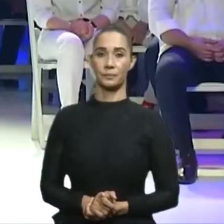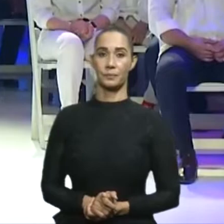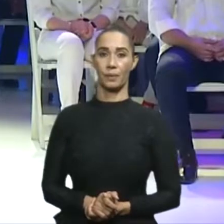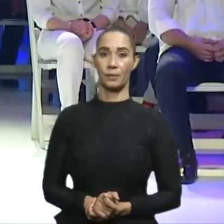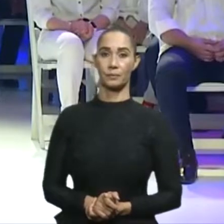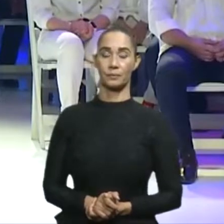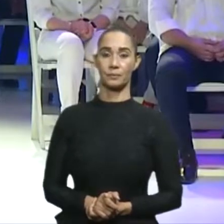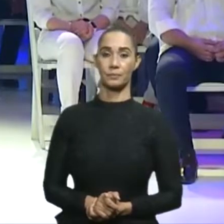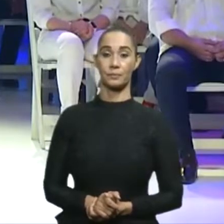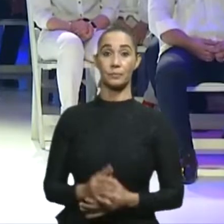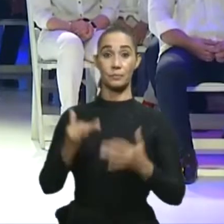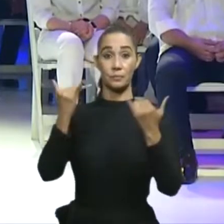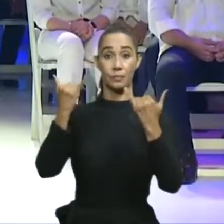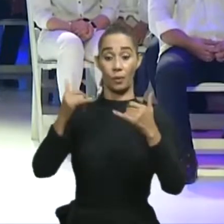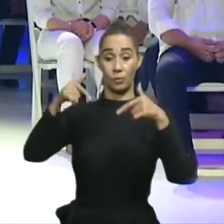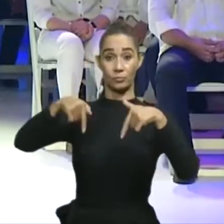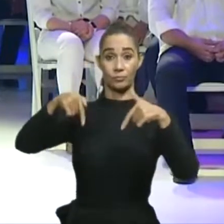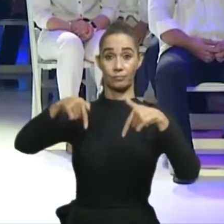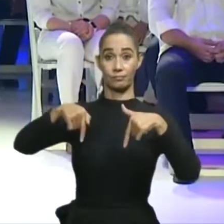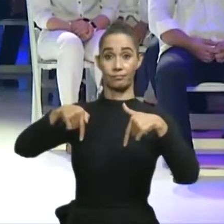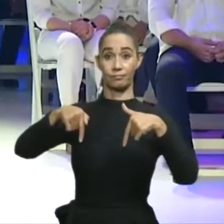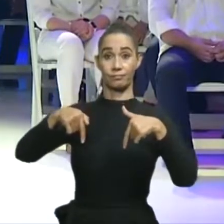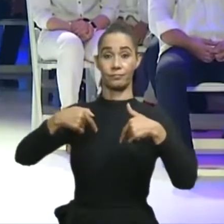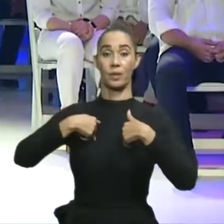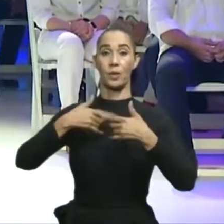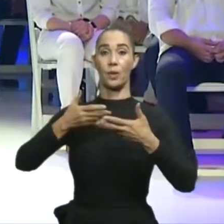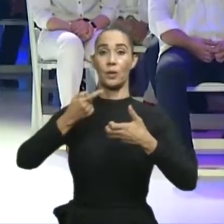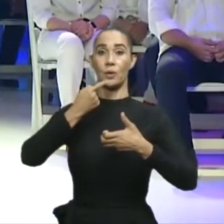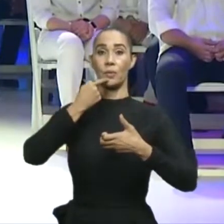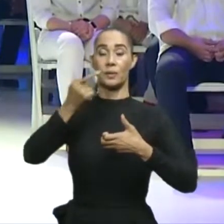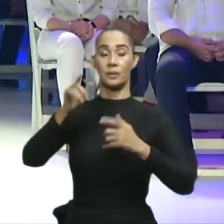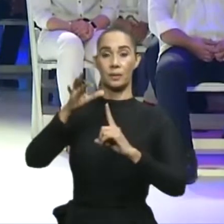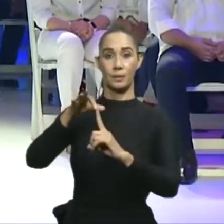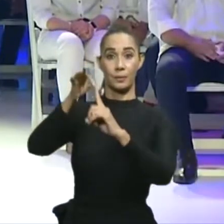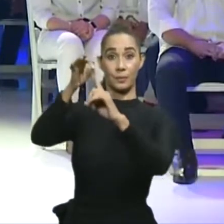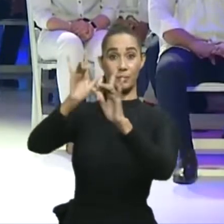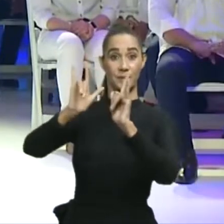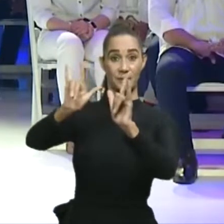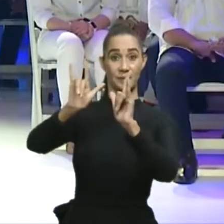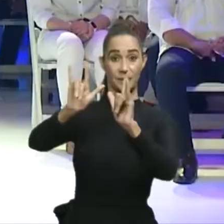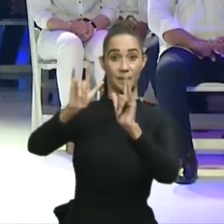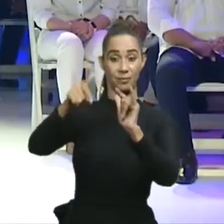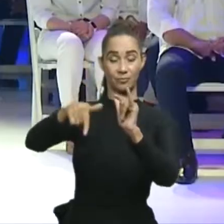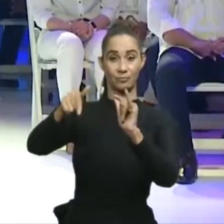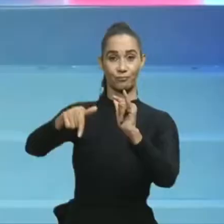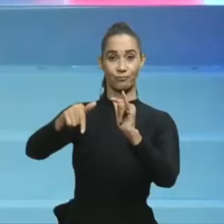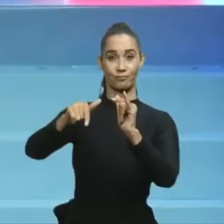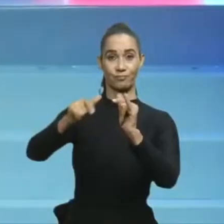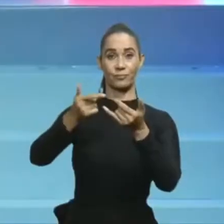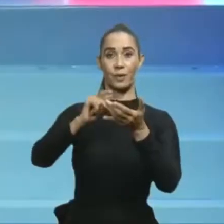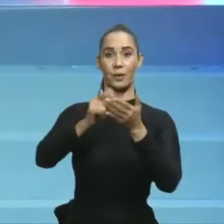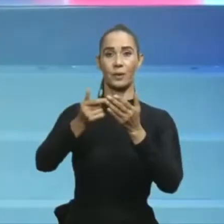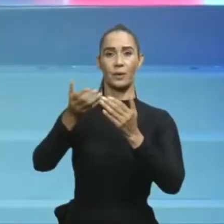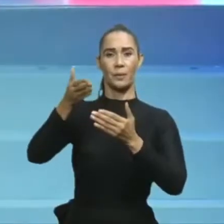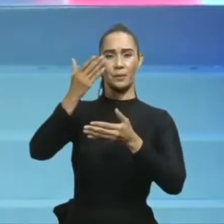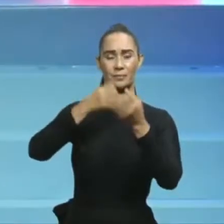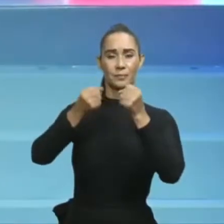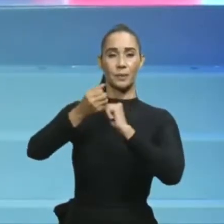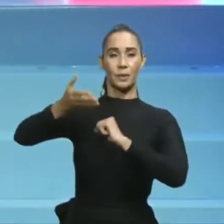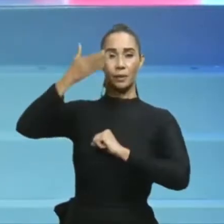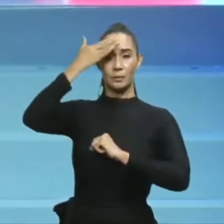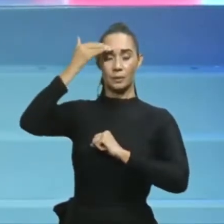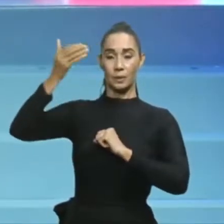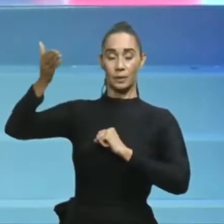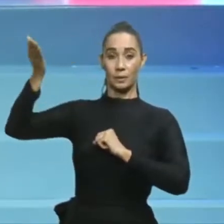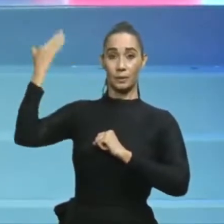estando hoy aquí quiero referirme de manera muy especial a santiago una ciudad por años olvidada y con la que tengo